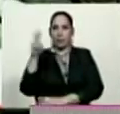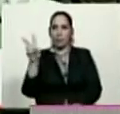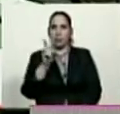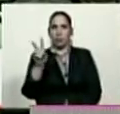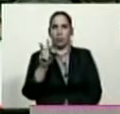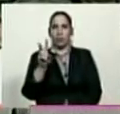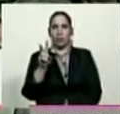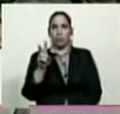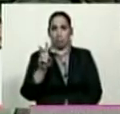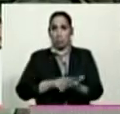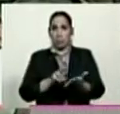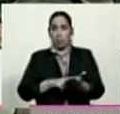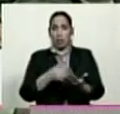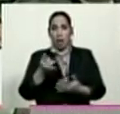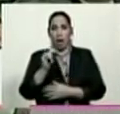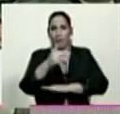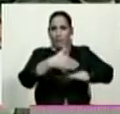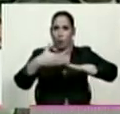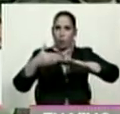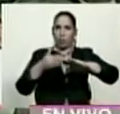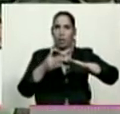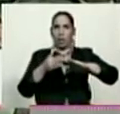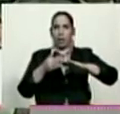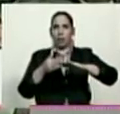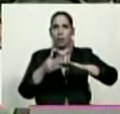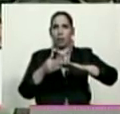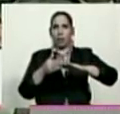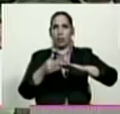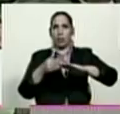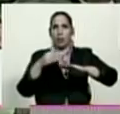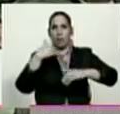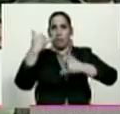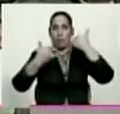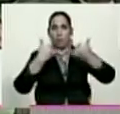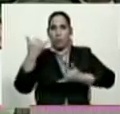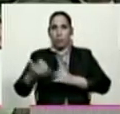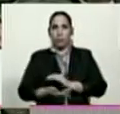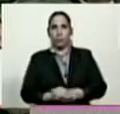una frontera, llaman, muy porosa,